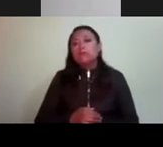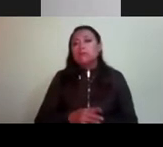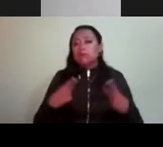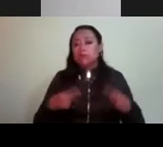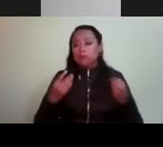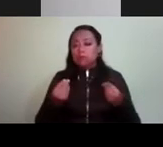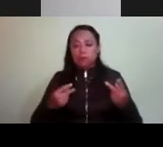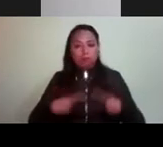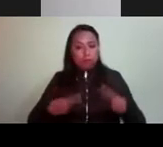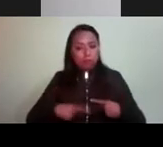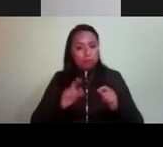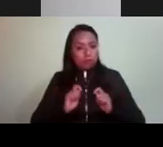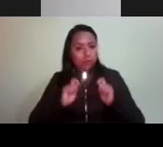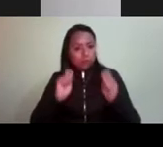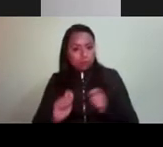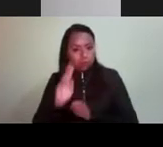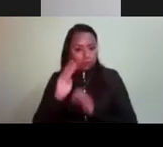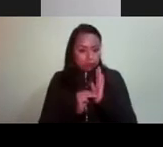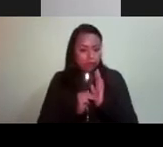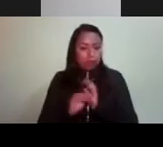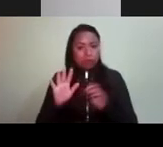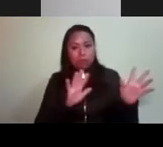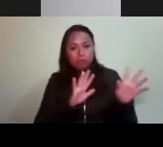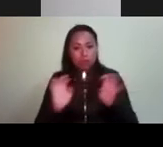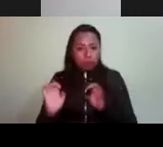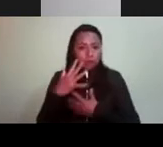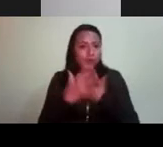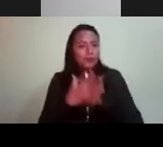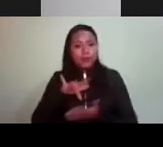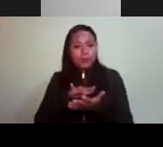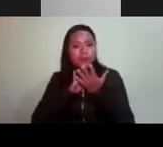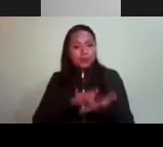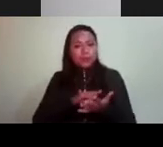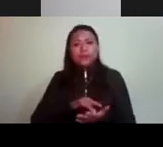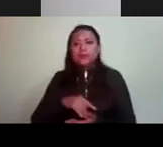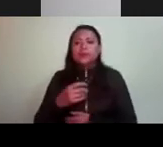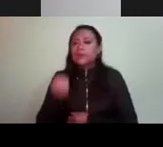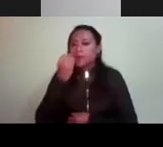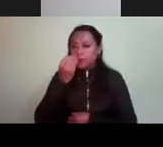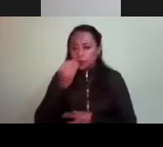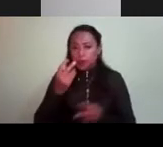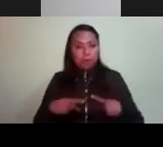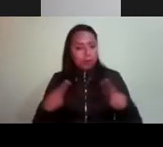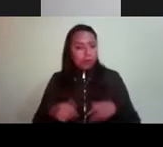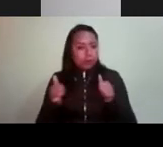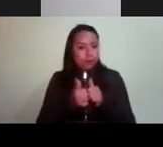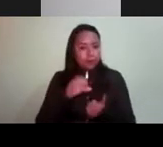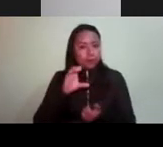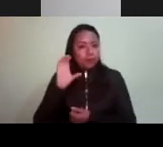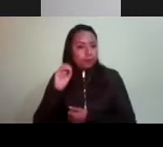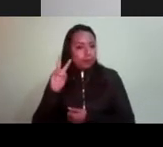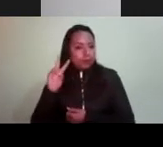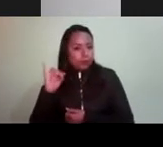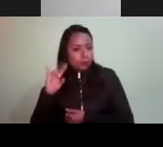han otorgado 4,915 apoyos alimentarios a personas con COVID. Hemos impulsado